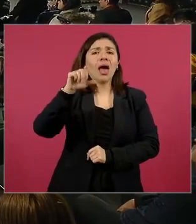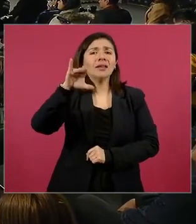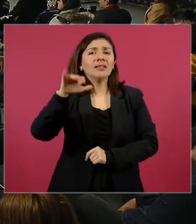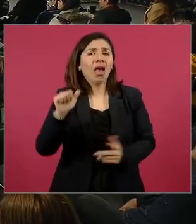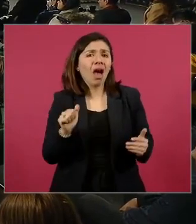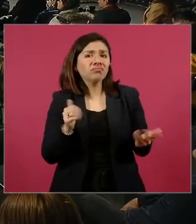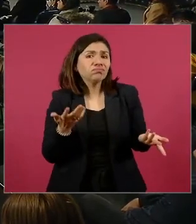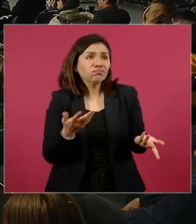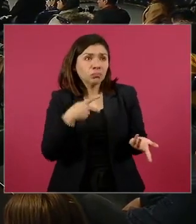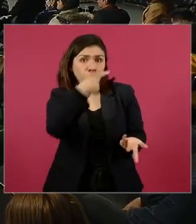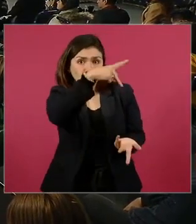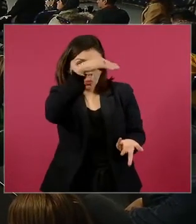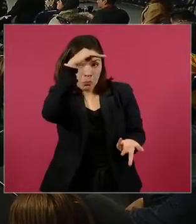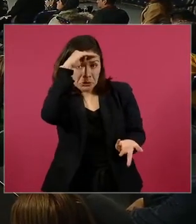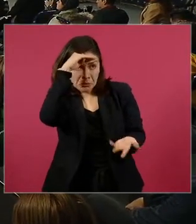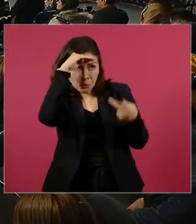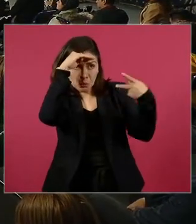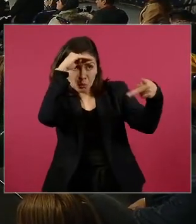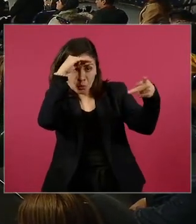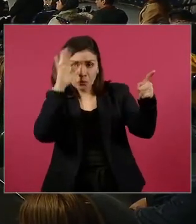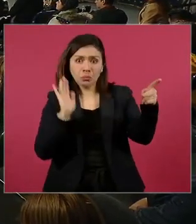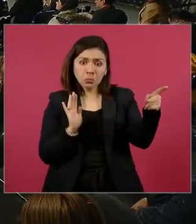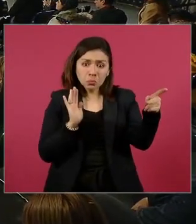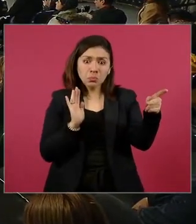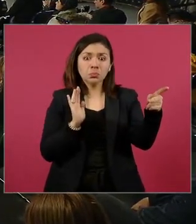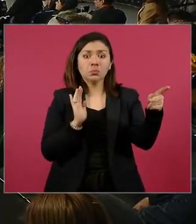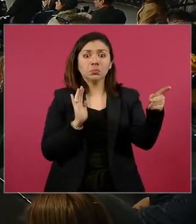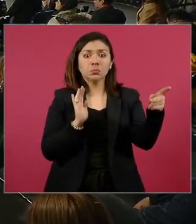Él tiene un pensamiento